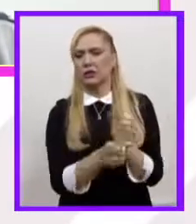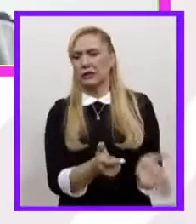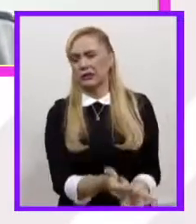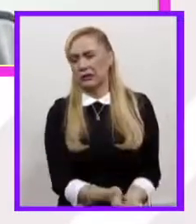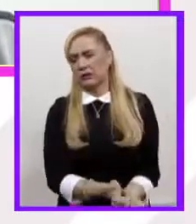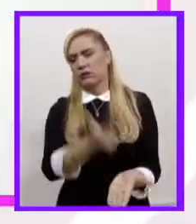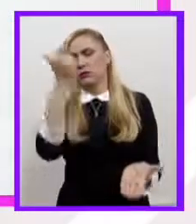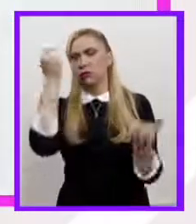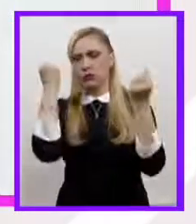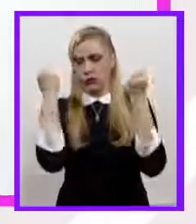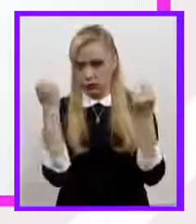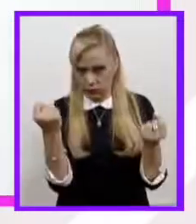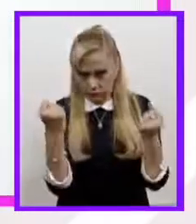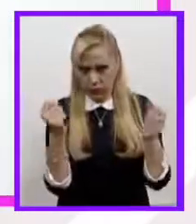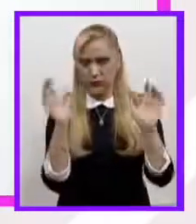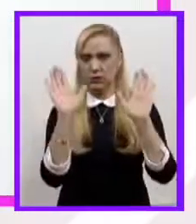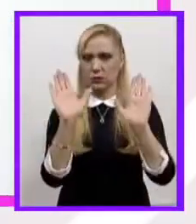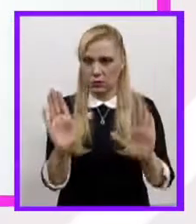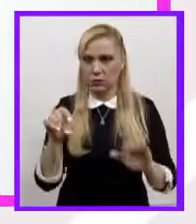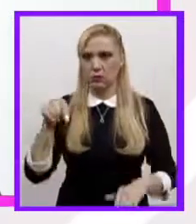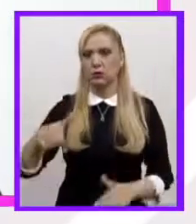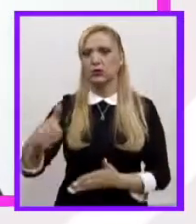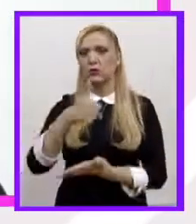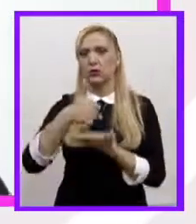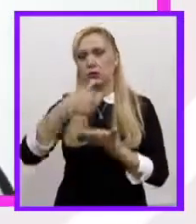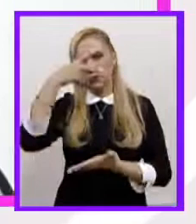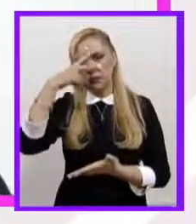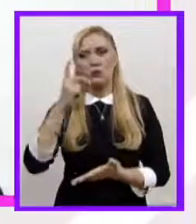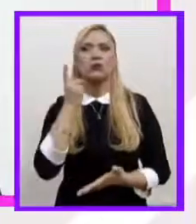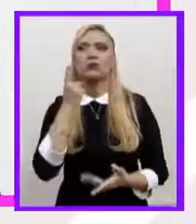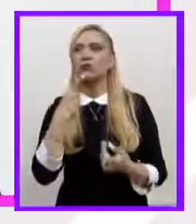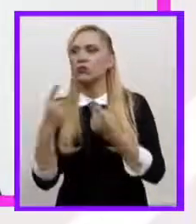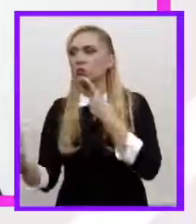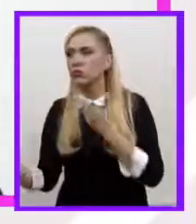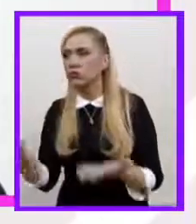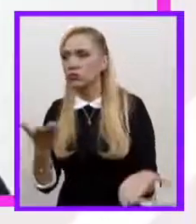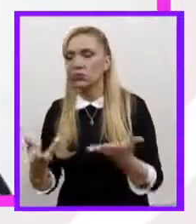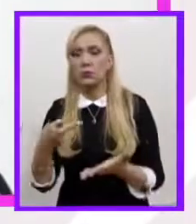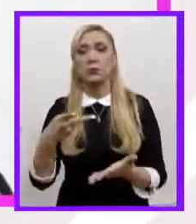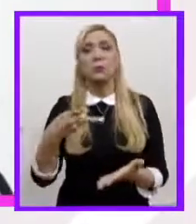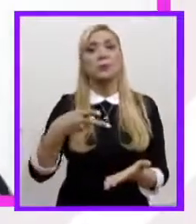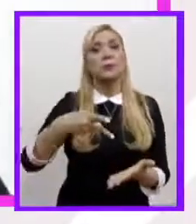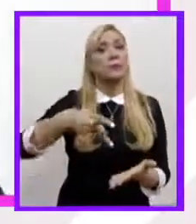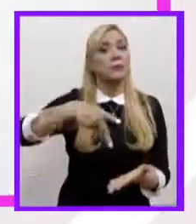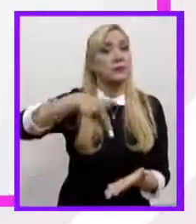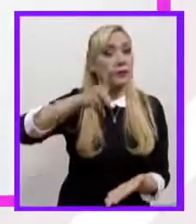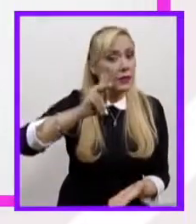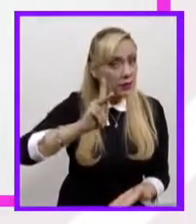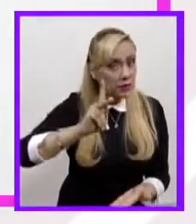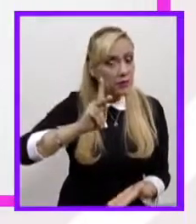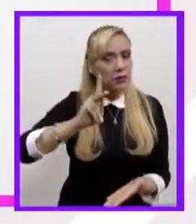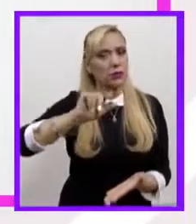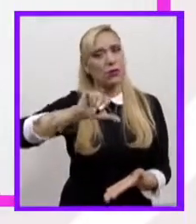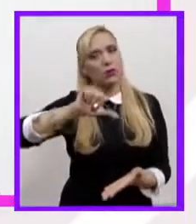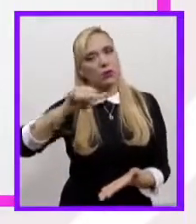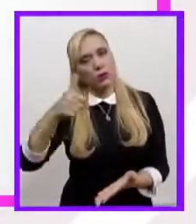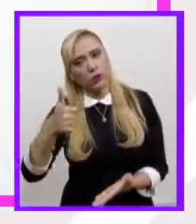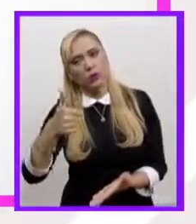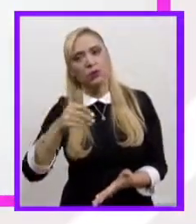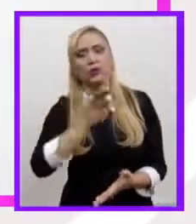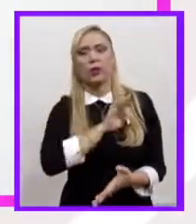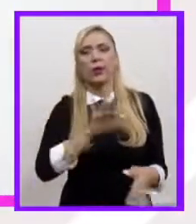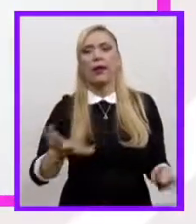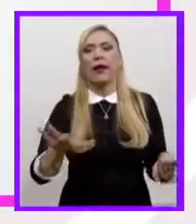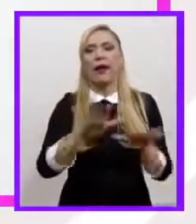desde el Parlamento, desde el Congreso de la Ciudad, pero también tenemos que perfeccionar ese tipo penal que ahí va a seguir en el código y que